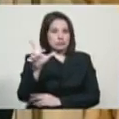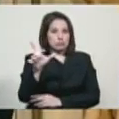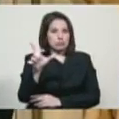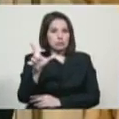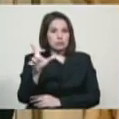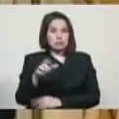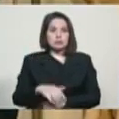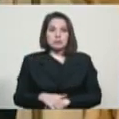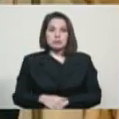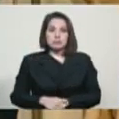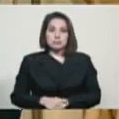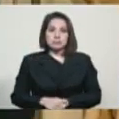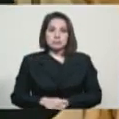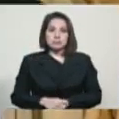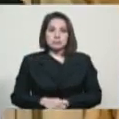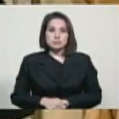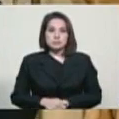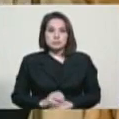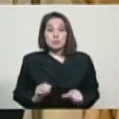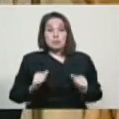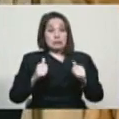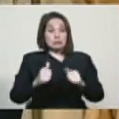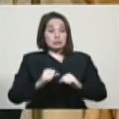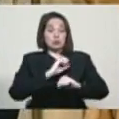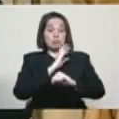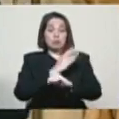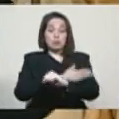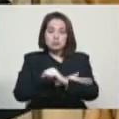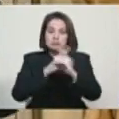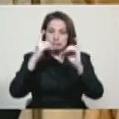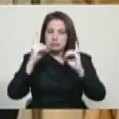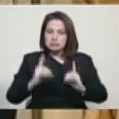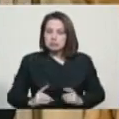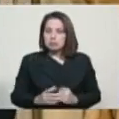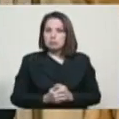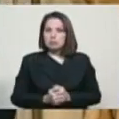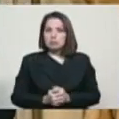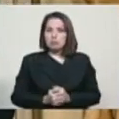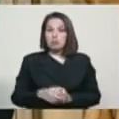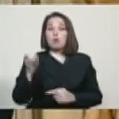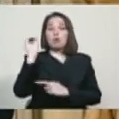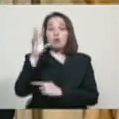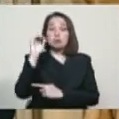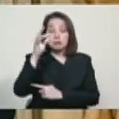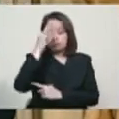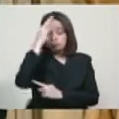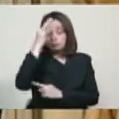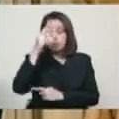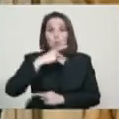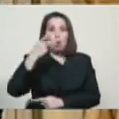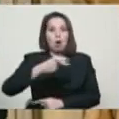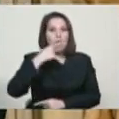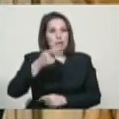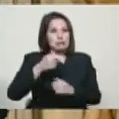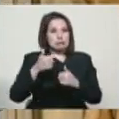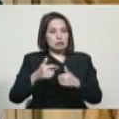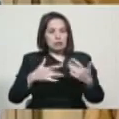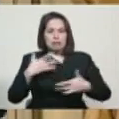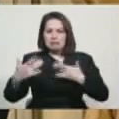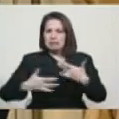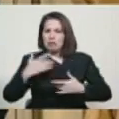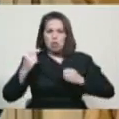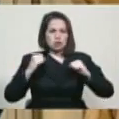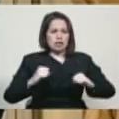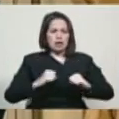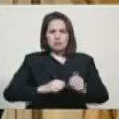Venezuela, de donde surgió una poderosa dirección nacional, un poderoso consejo político, que ha activado y ya ha tomado